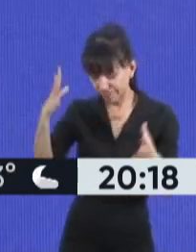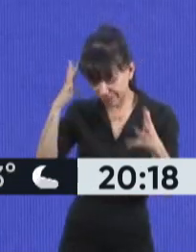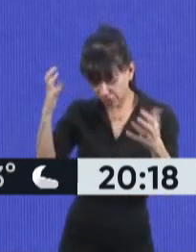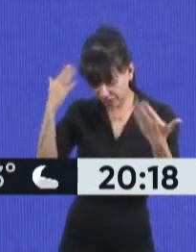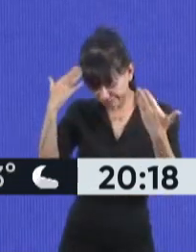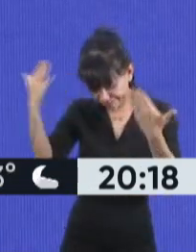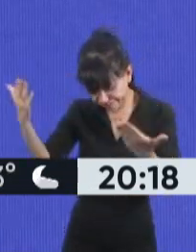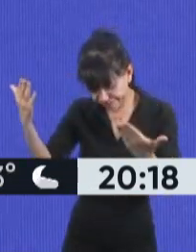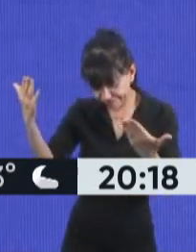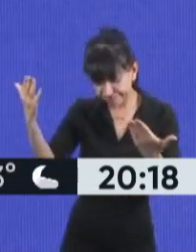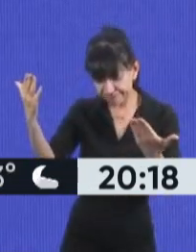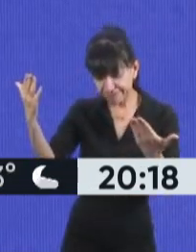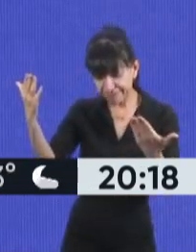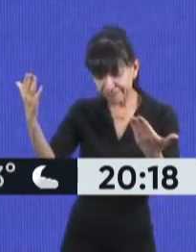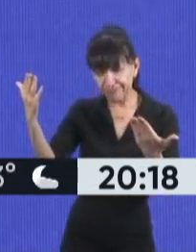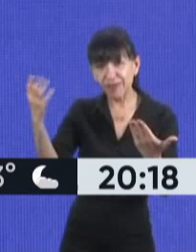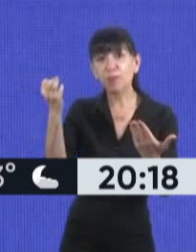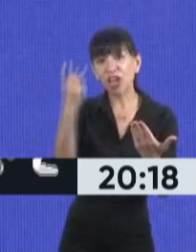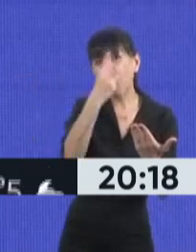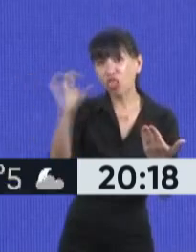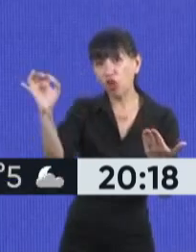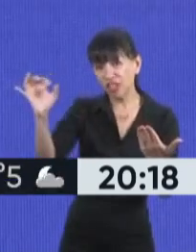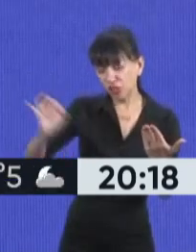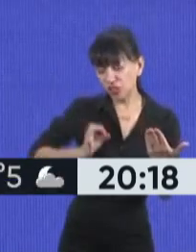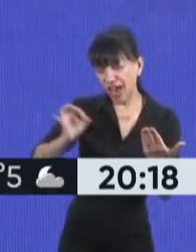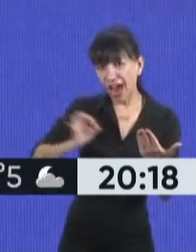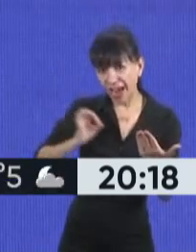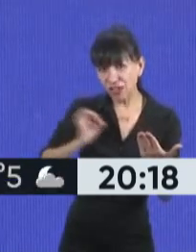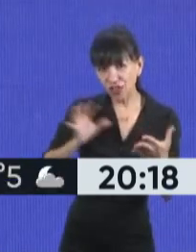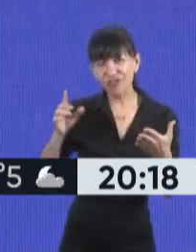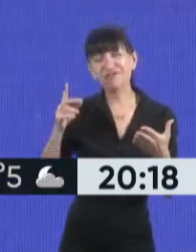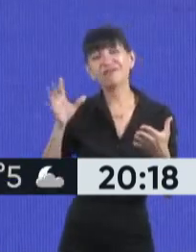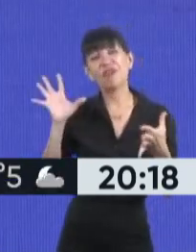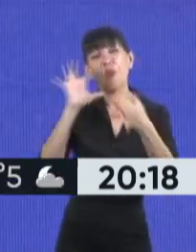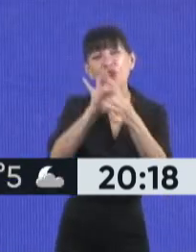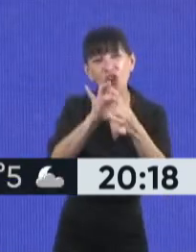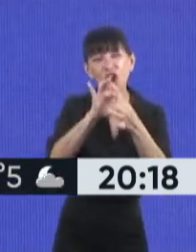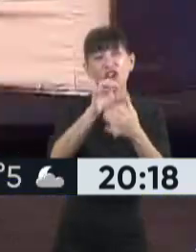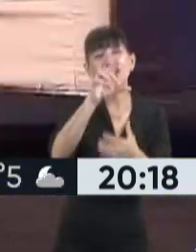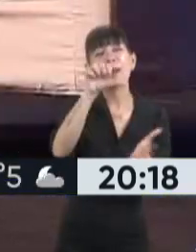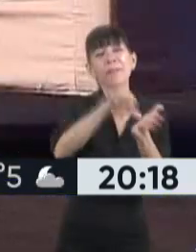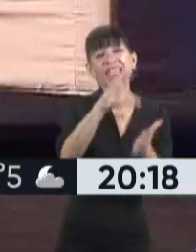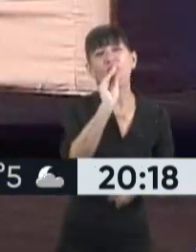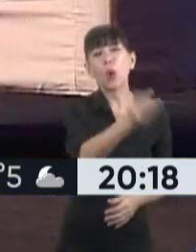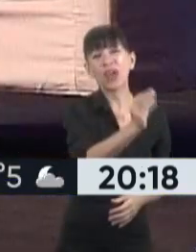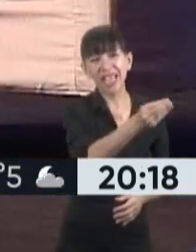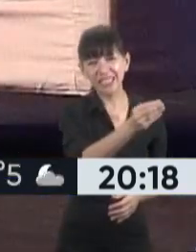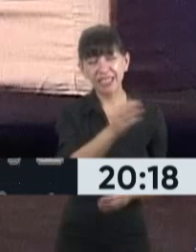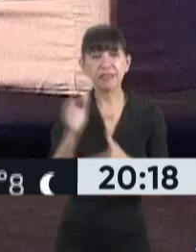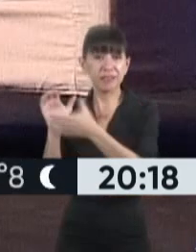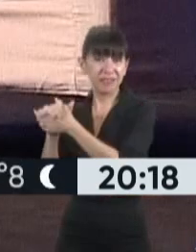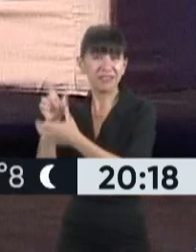200 años de unión con Brasil. Él fue uno de los fundadores